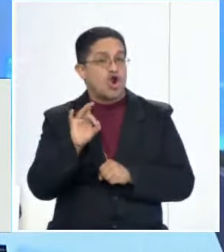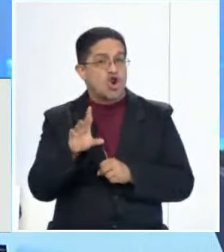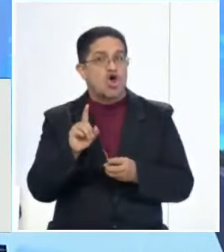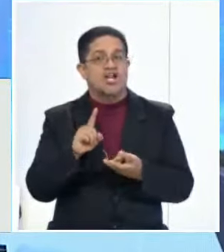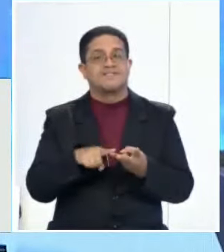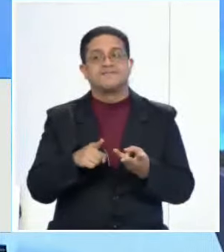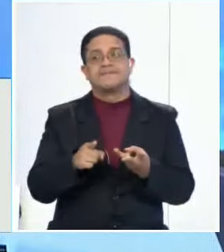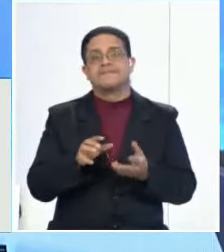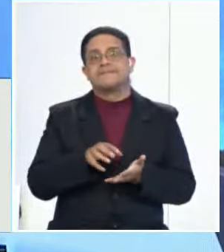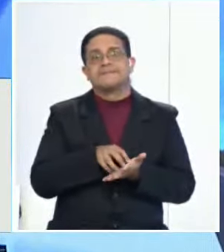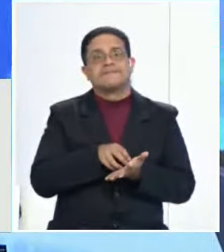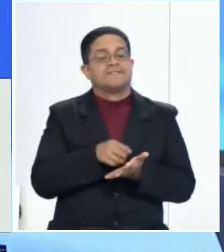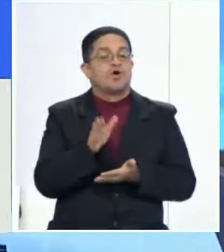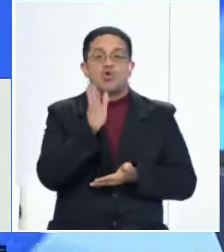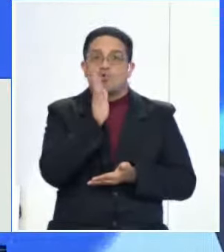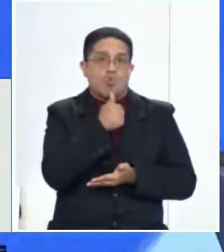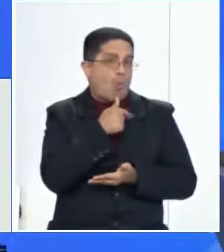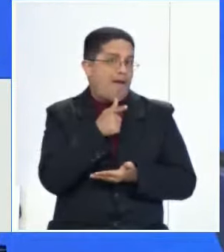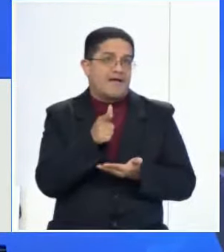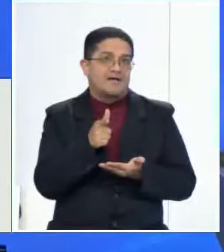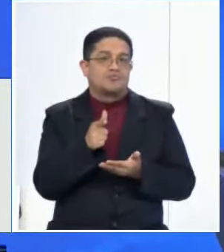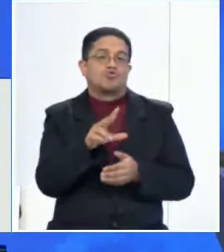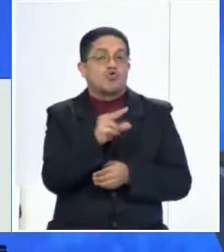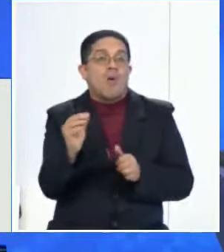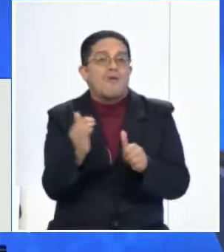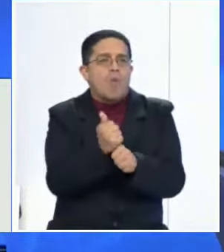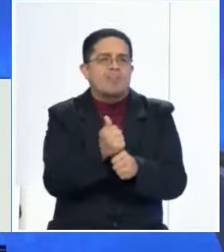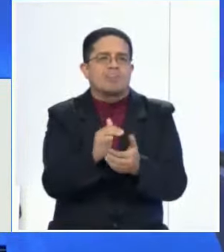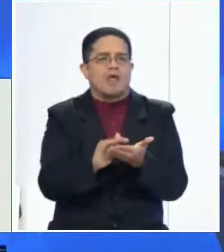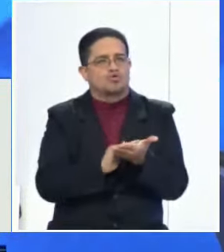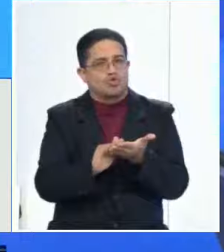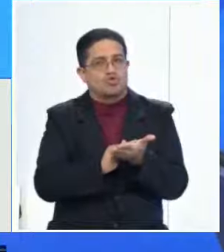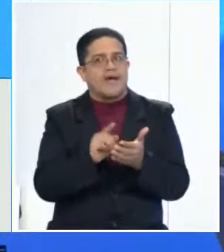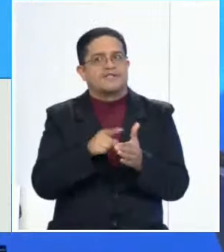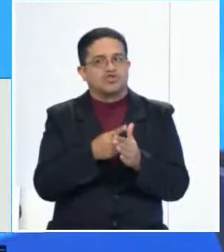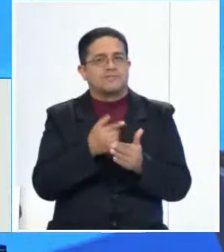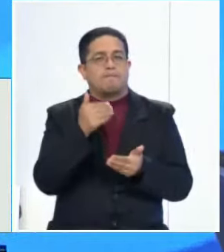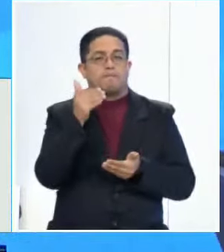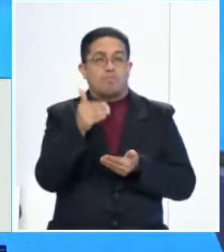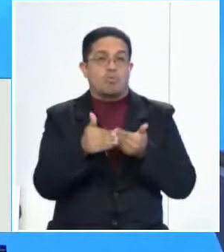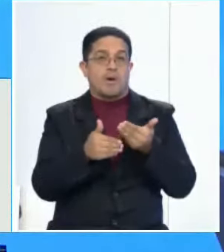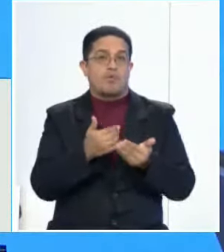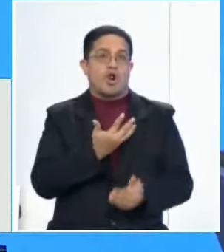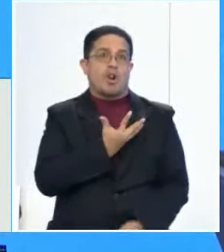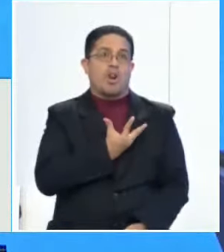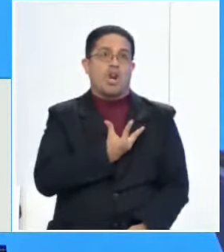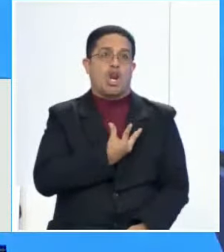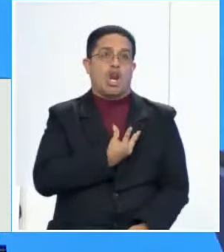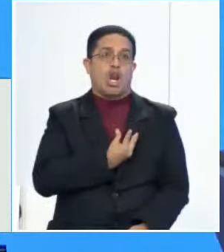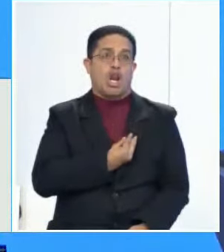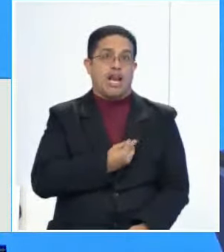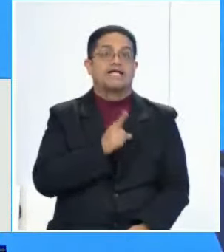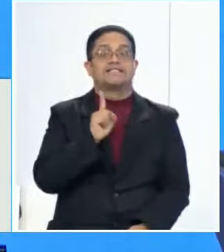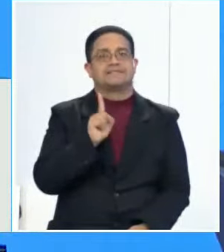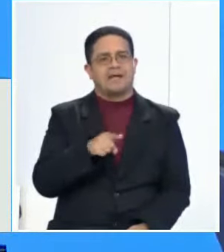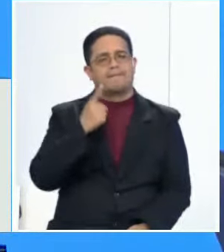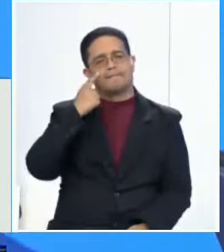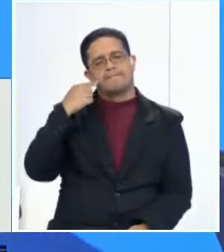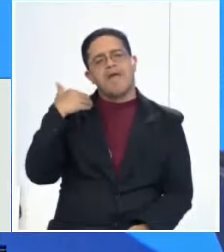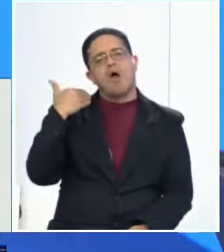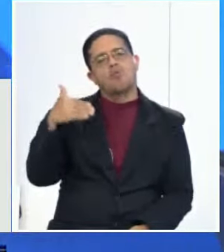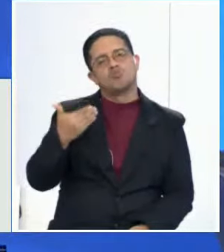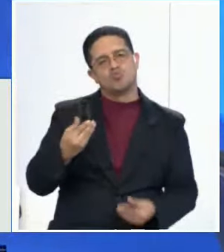no encuentran solución. Por lo tanto, se van aislando, se van deprimiendo y sobre todo se van acostumbrando a